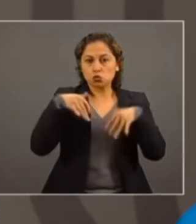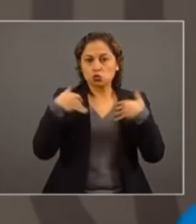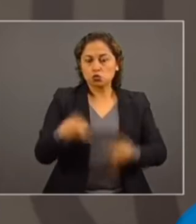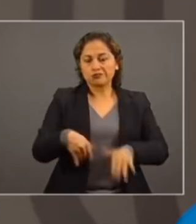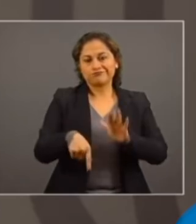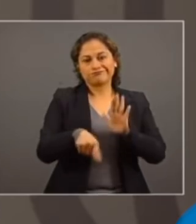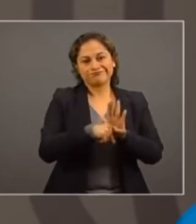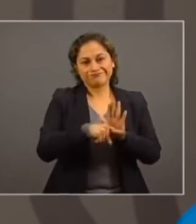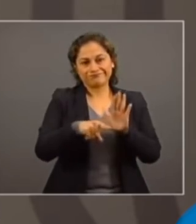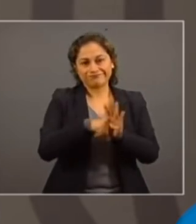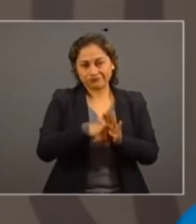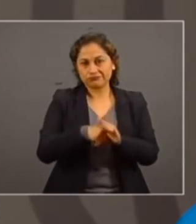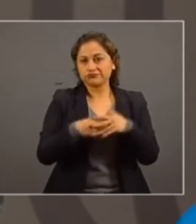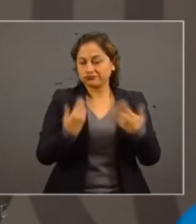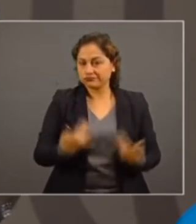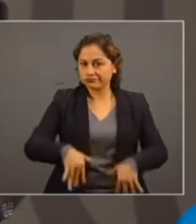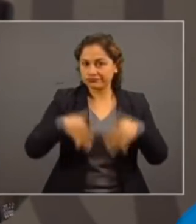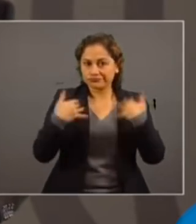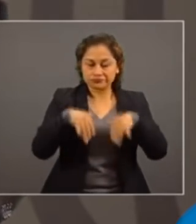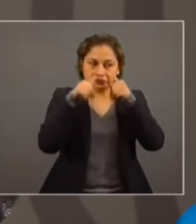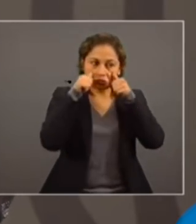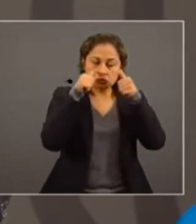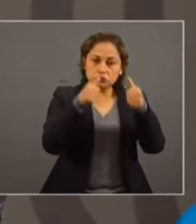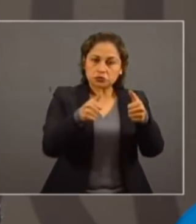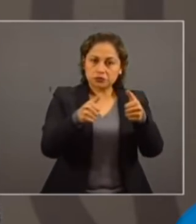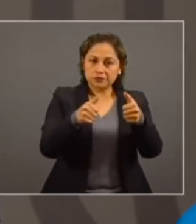es un mal